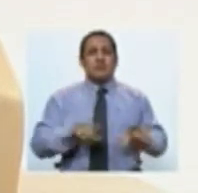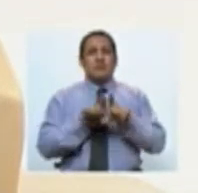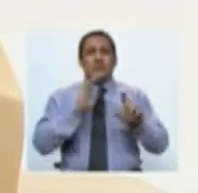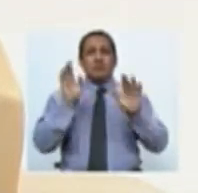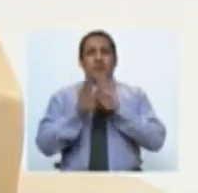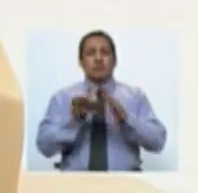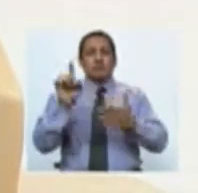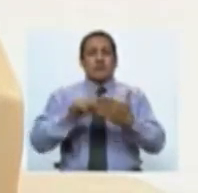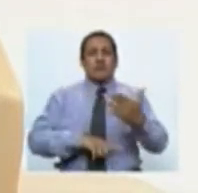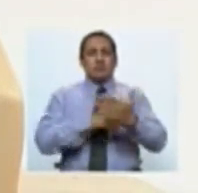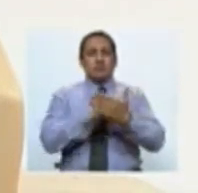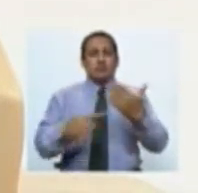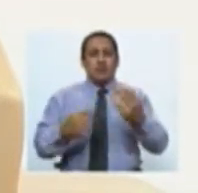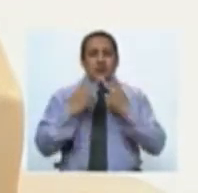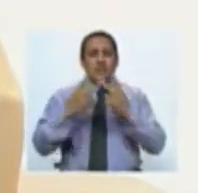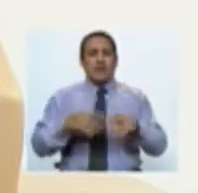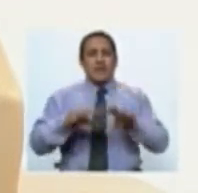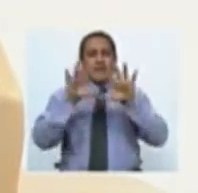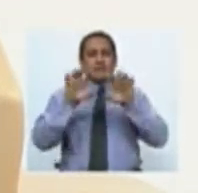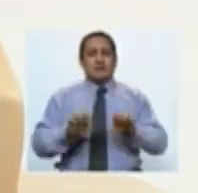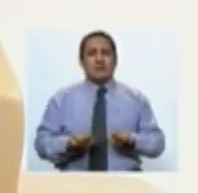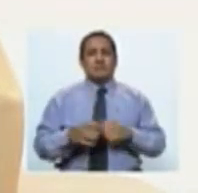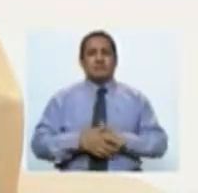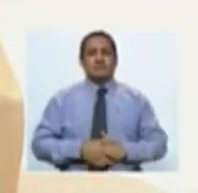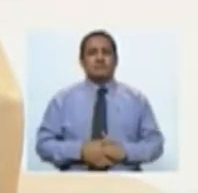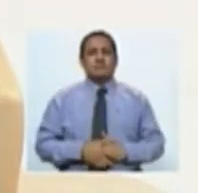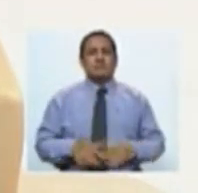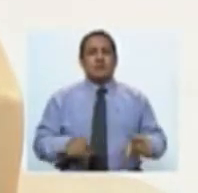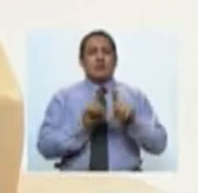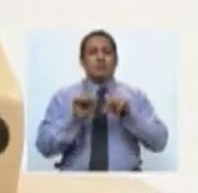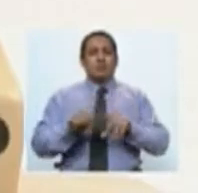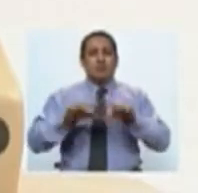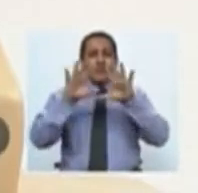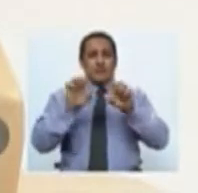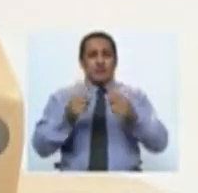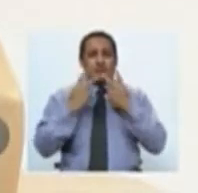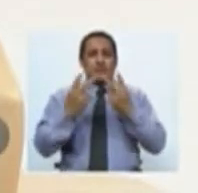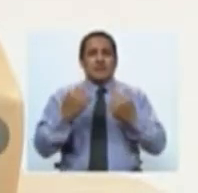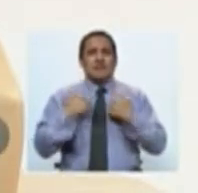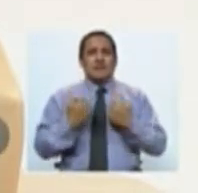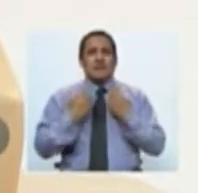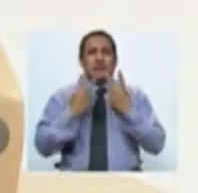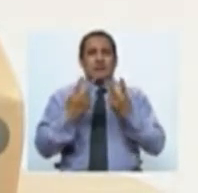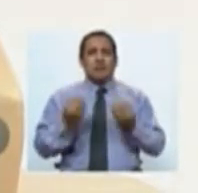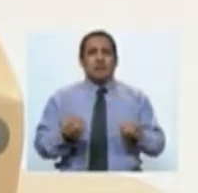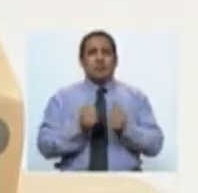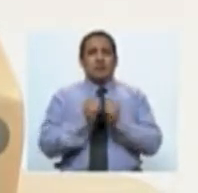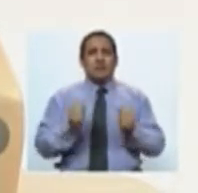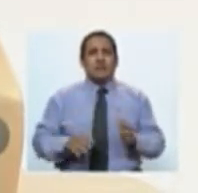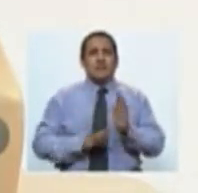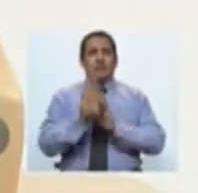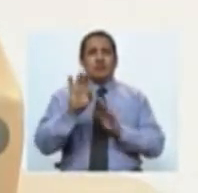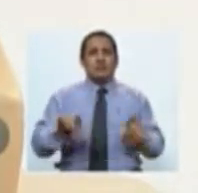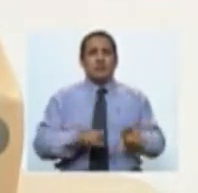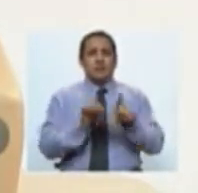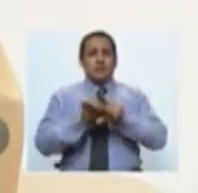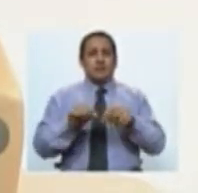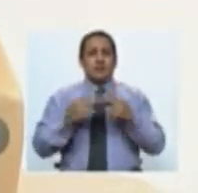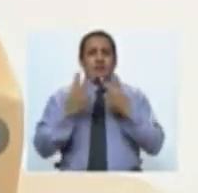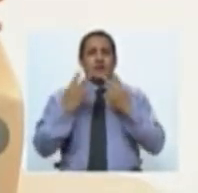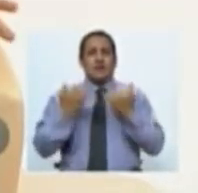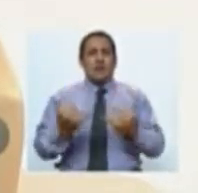magisterial si es que desaprobase estas evaluaciones, ¿no? Entonces son evaluaciones que tienen que ver con el desarrollo mismo del